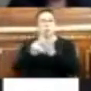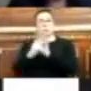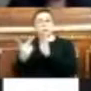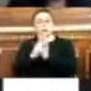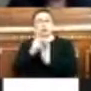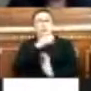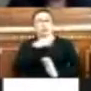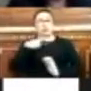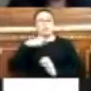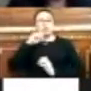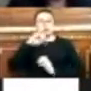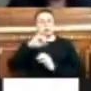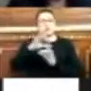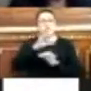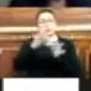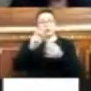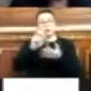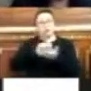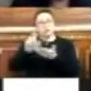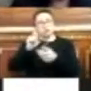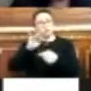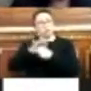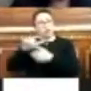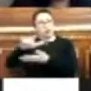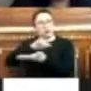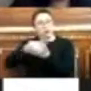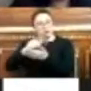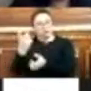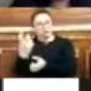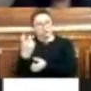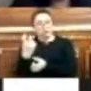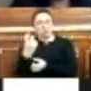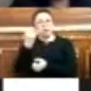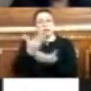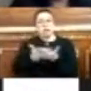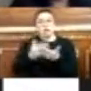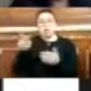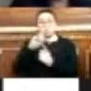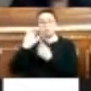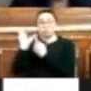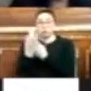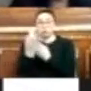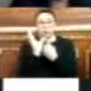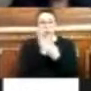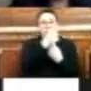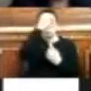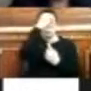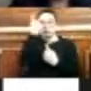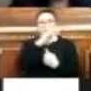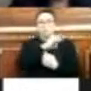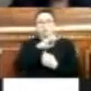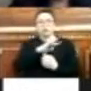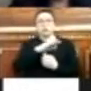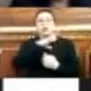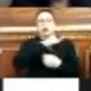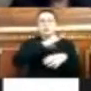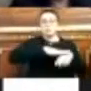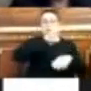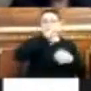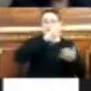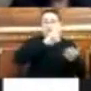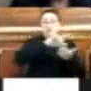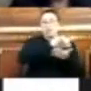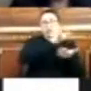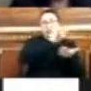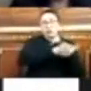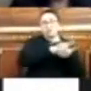al derecho humano que protege esta ley. Es así que en estas comisiones dictaminadoras, con el fin de fortalecer el marco jurídico que rige la protección